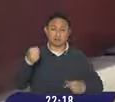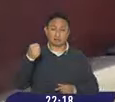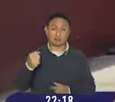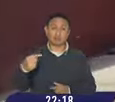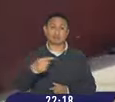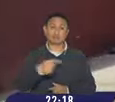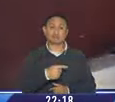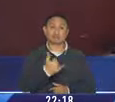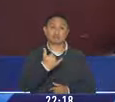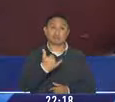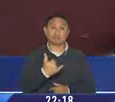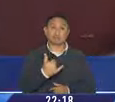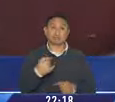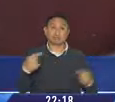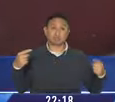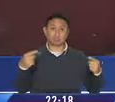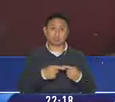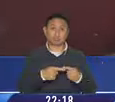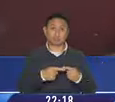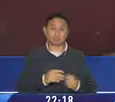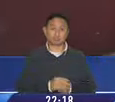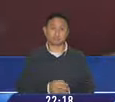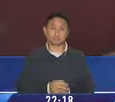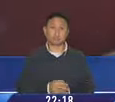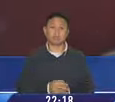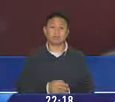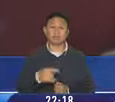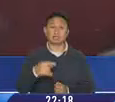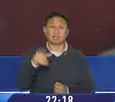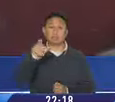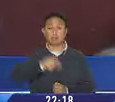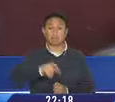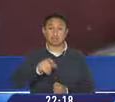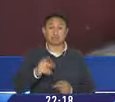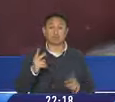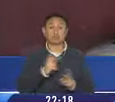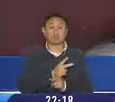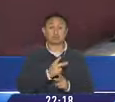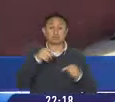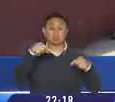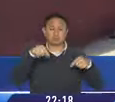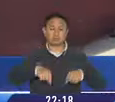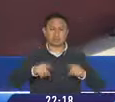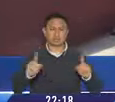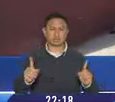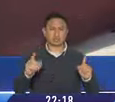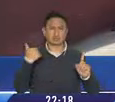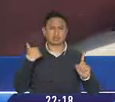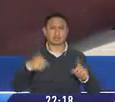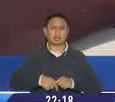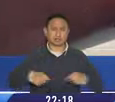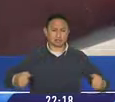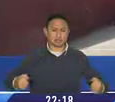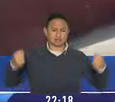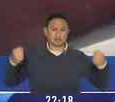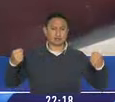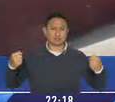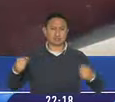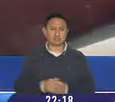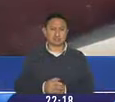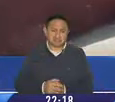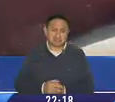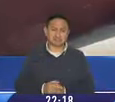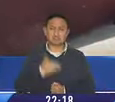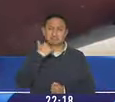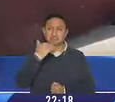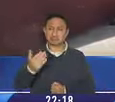han vuelto frecuentes en la urbe tulcaneña, en donde ponen en peligro a los transeúntes debido a que los extranjeros portan armas blancas. Sin reparo y sin importar